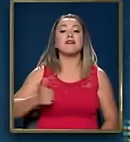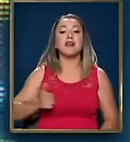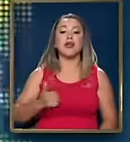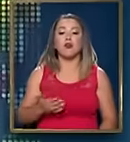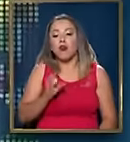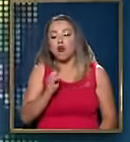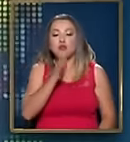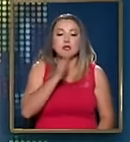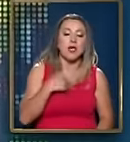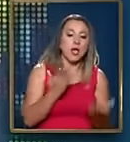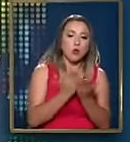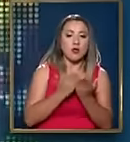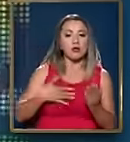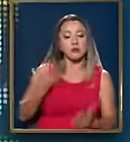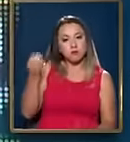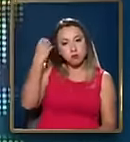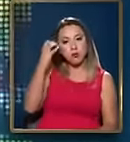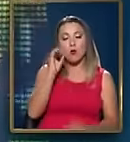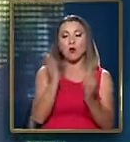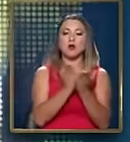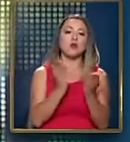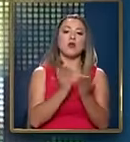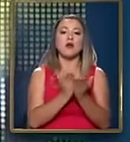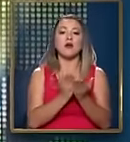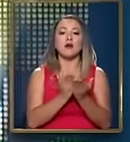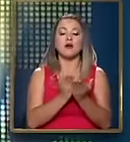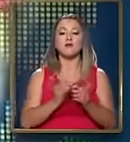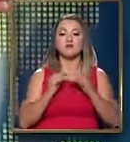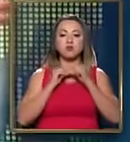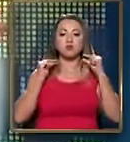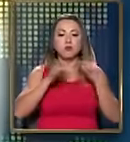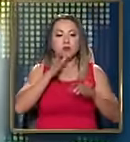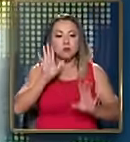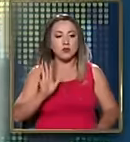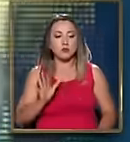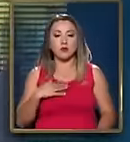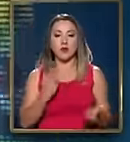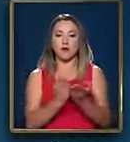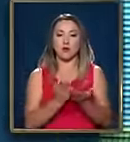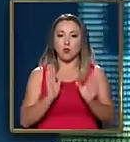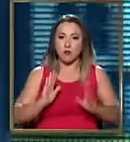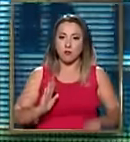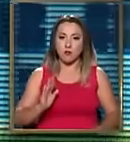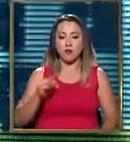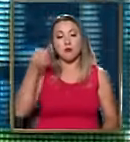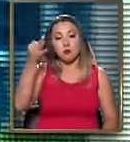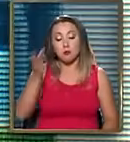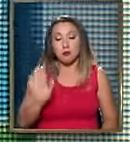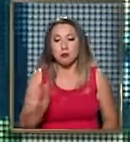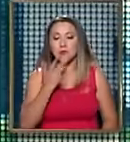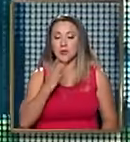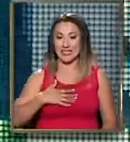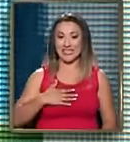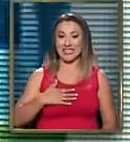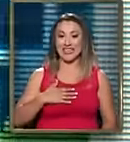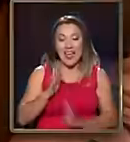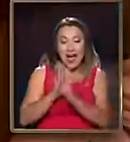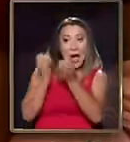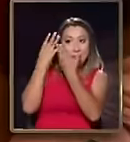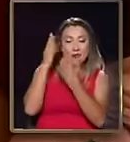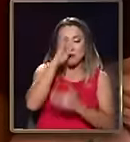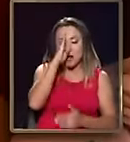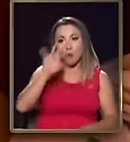sé, o estudiar teología para ser un perro pastor. Anda a saber tú, pues. Porque a lo mejor quería surgir y no ser un